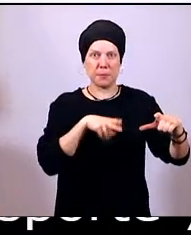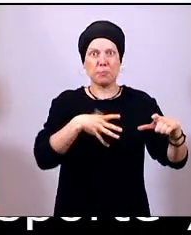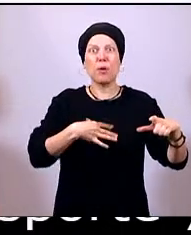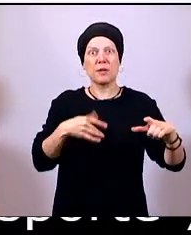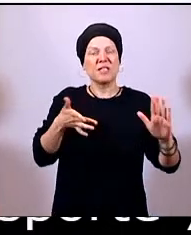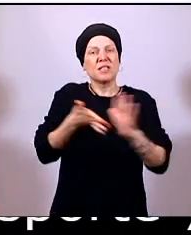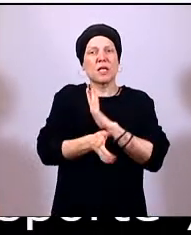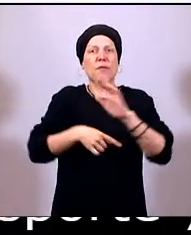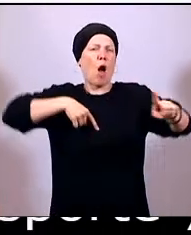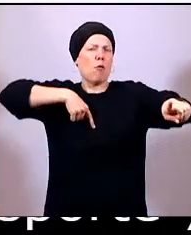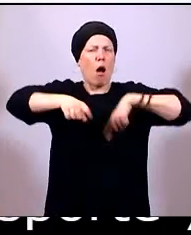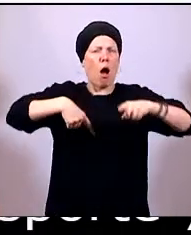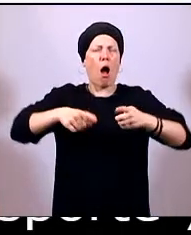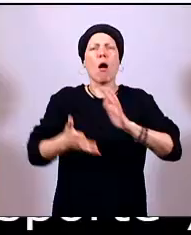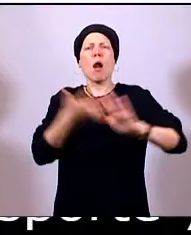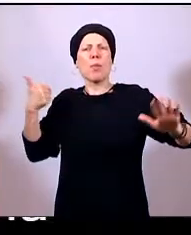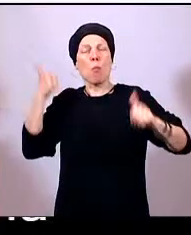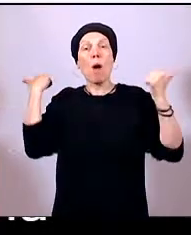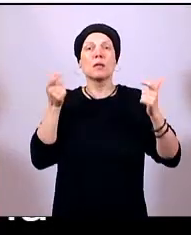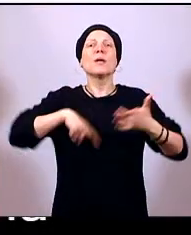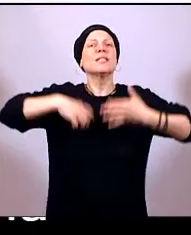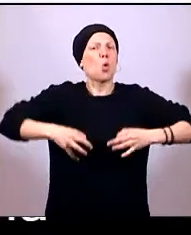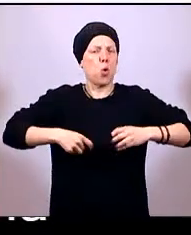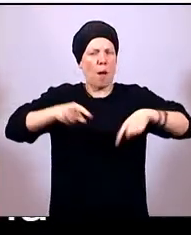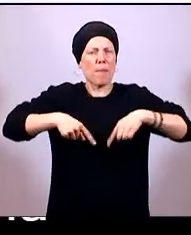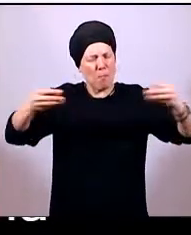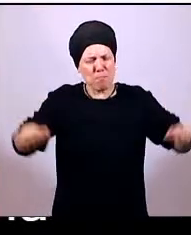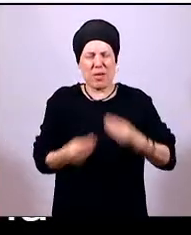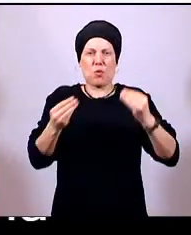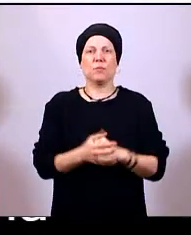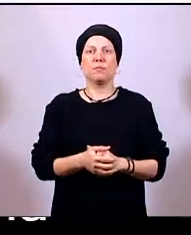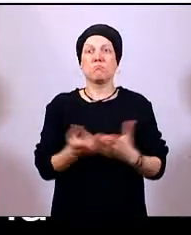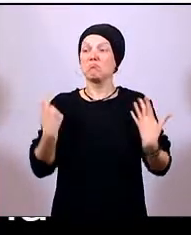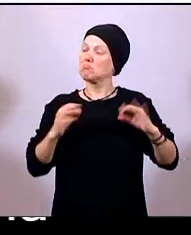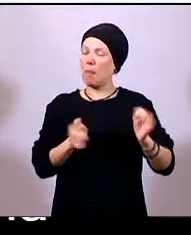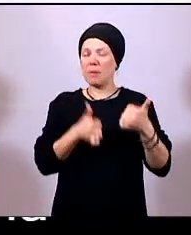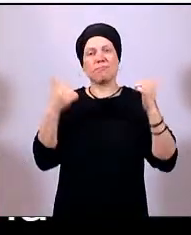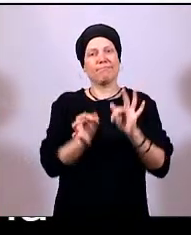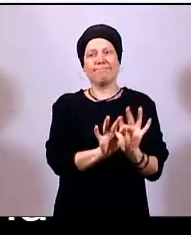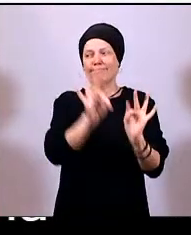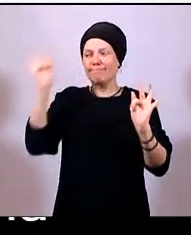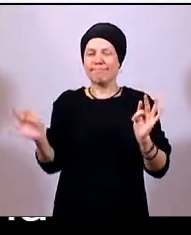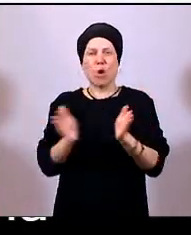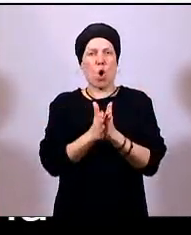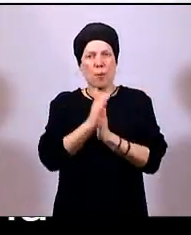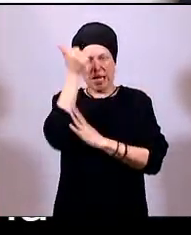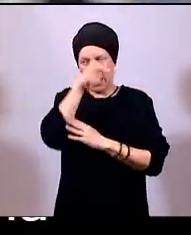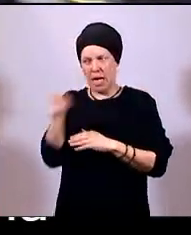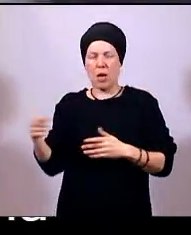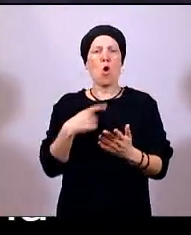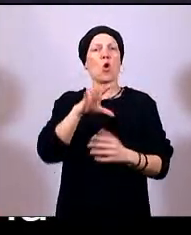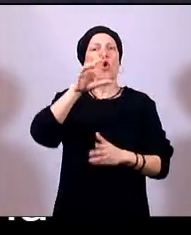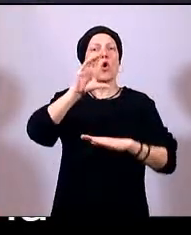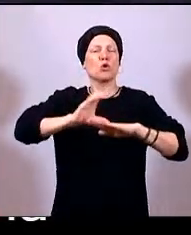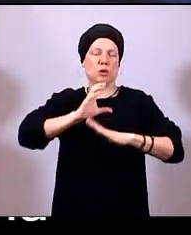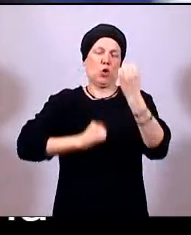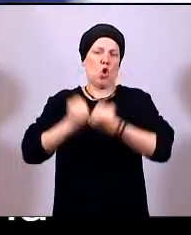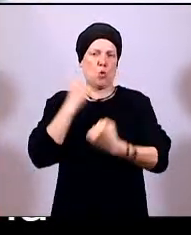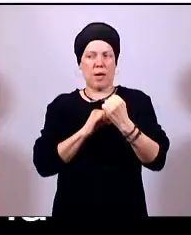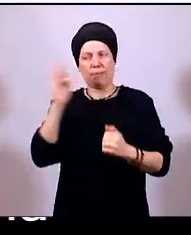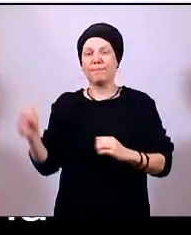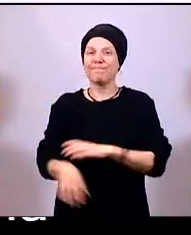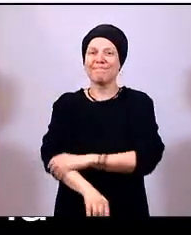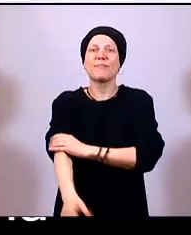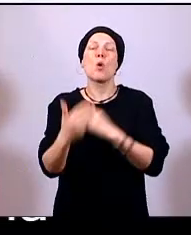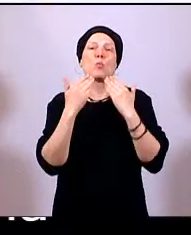fluidez del tráfico y la seguridad vial. Es todo por mi parte. Cedo la palabra al consejero de Economía. Muchas